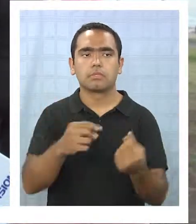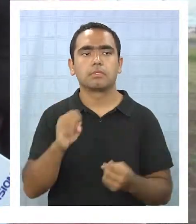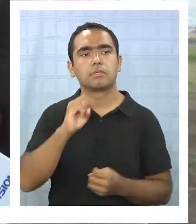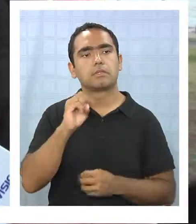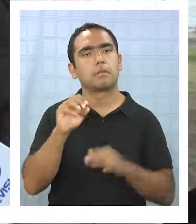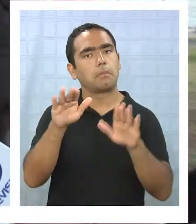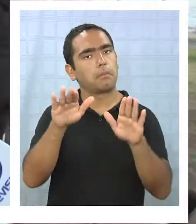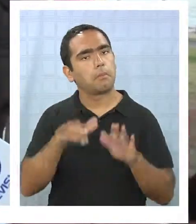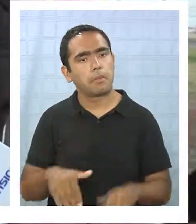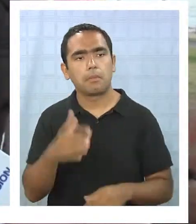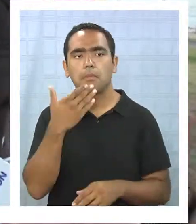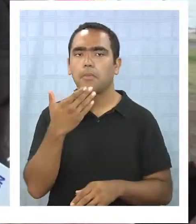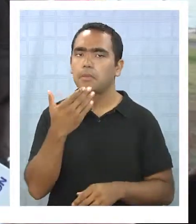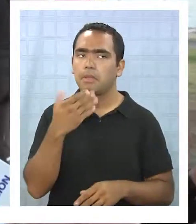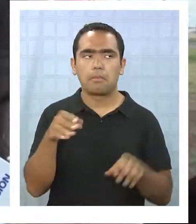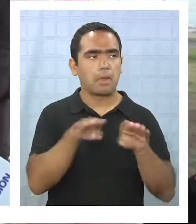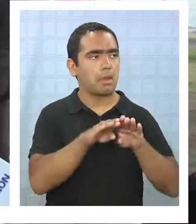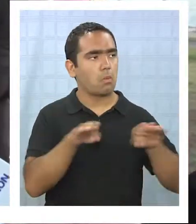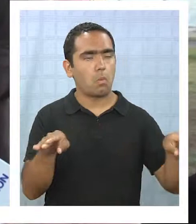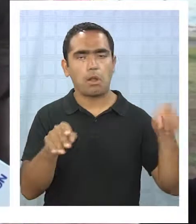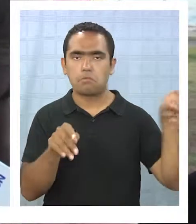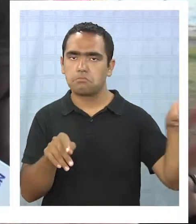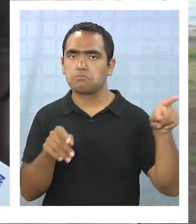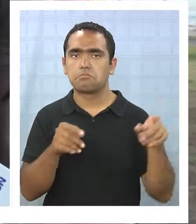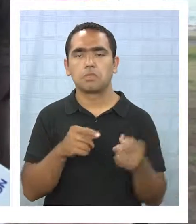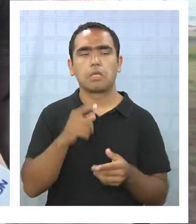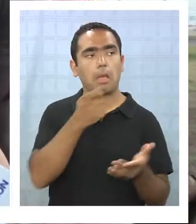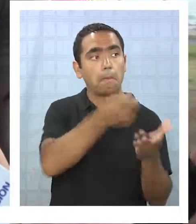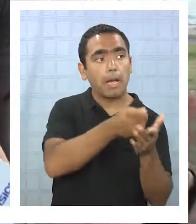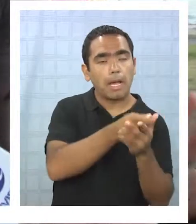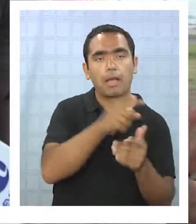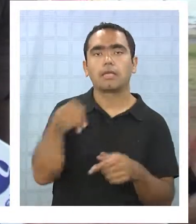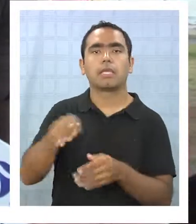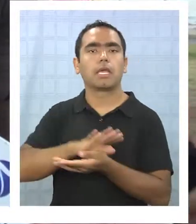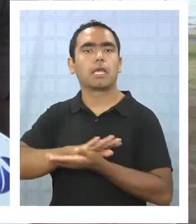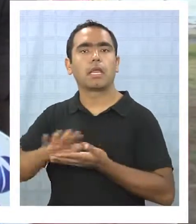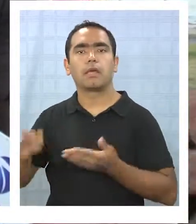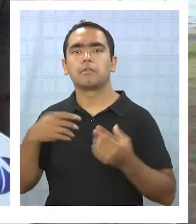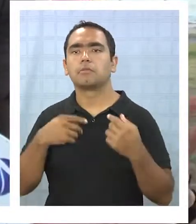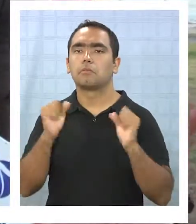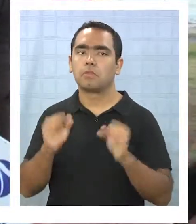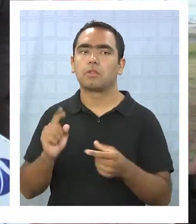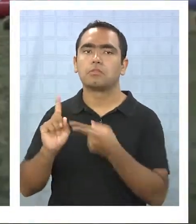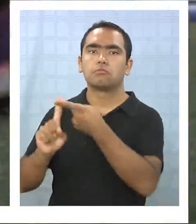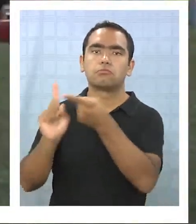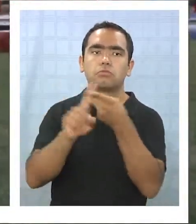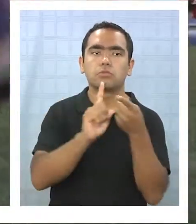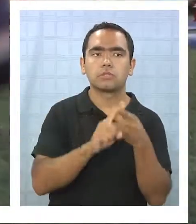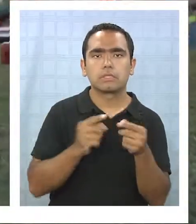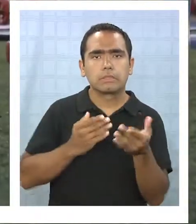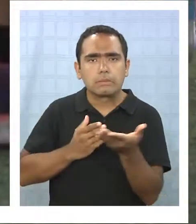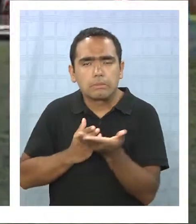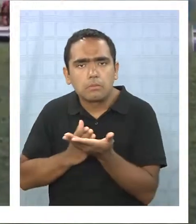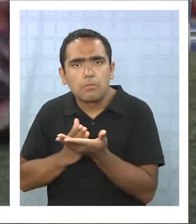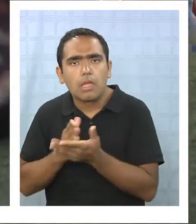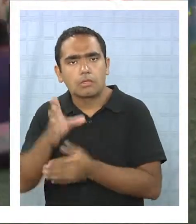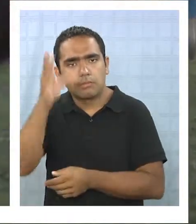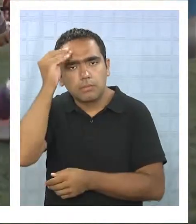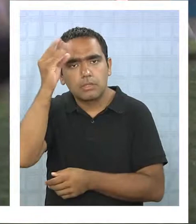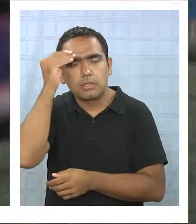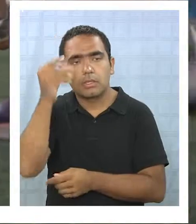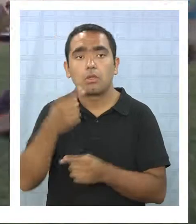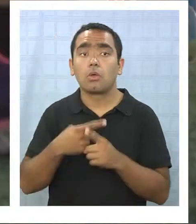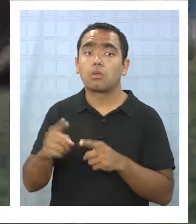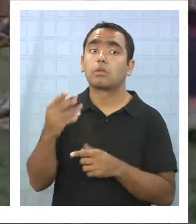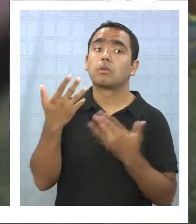Y es la misma intensidad que se ocupa en un gimnasio, así que hay muchas personas que se unen, que son principiantes, y